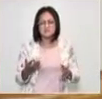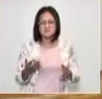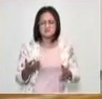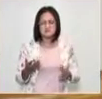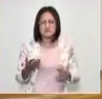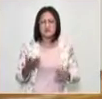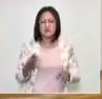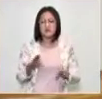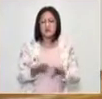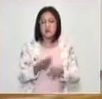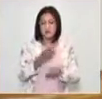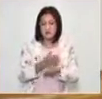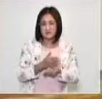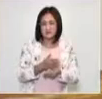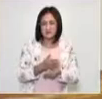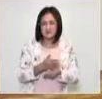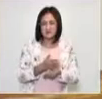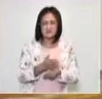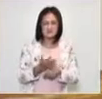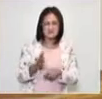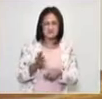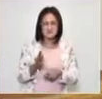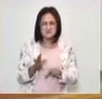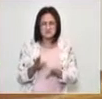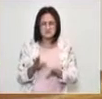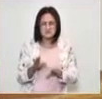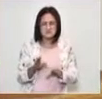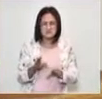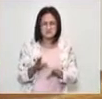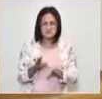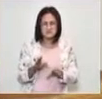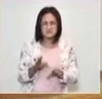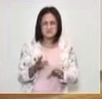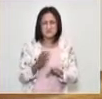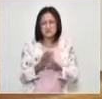no sanciones, pero determina cosas, ¿no?